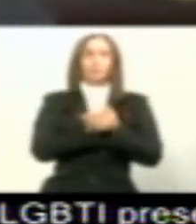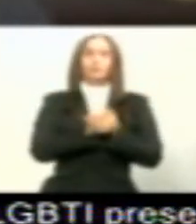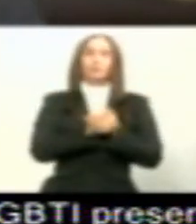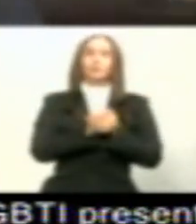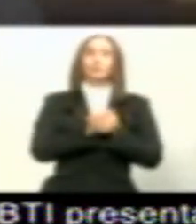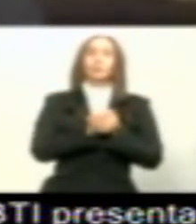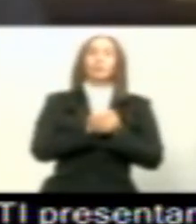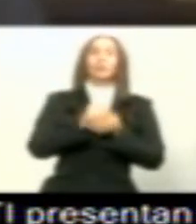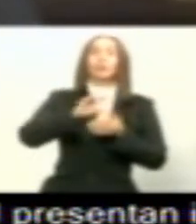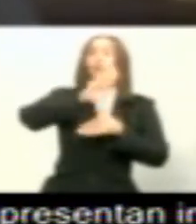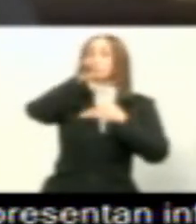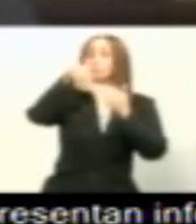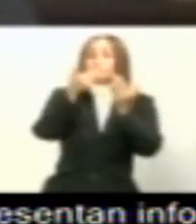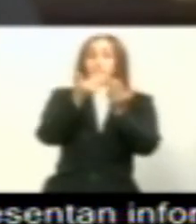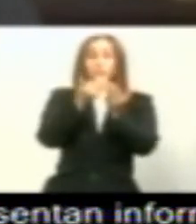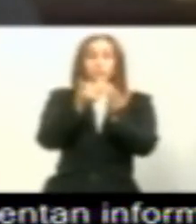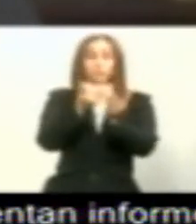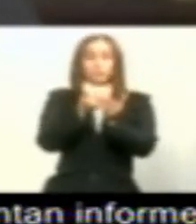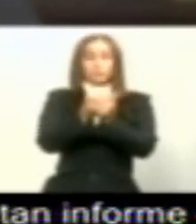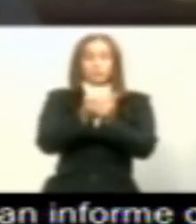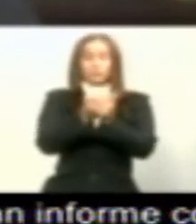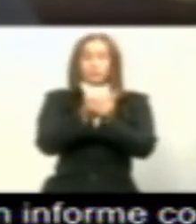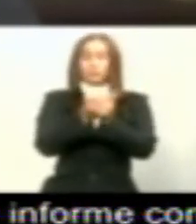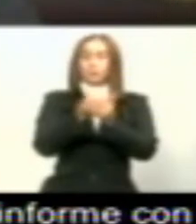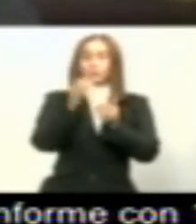que cada distribuidora tenía una nominilla.